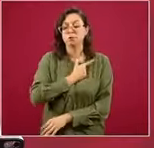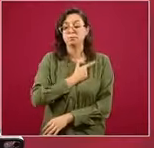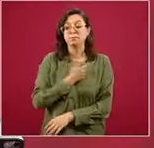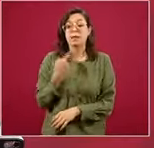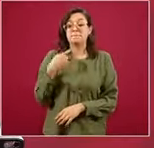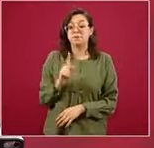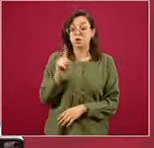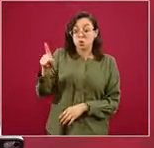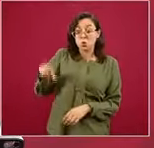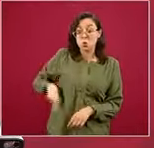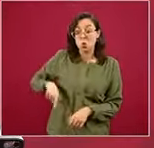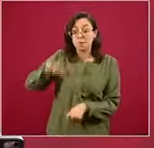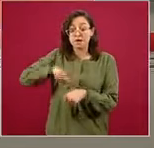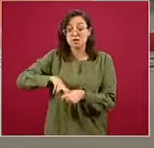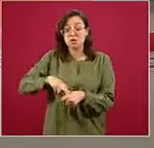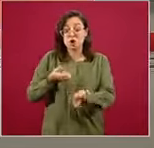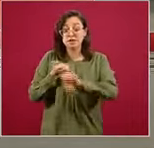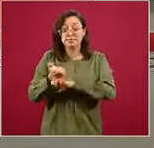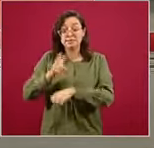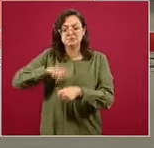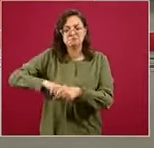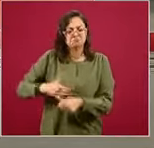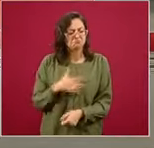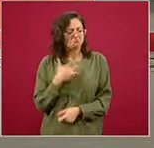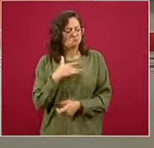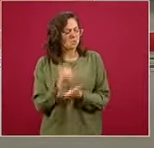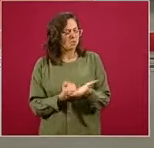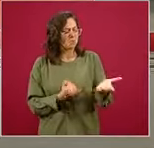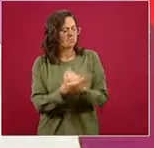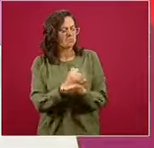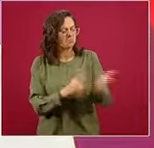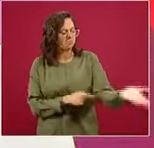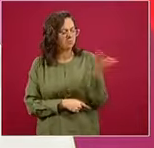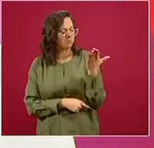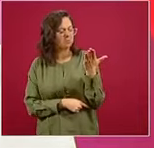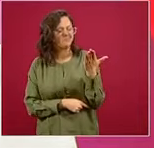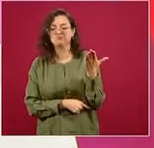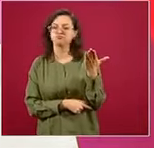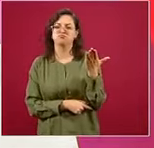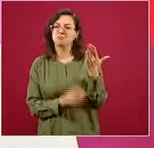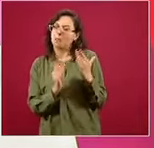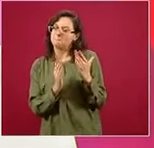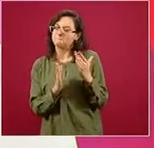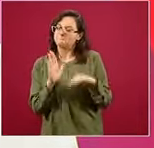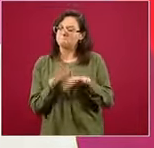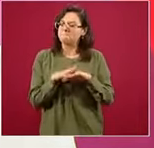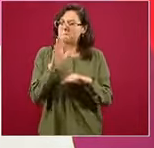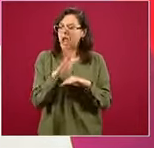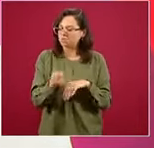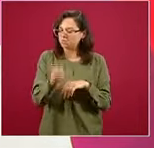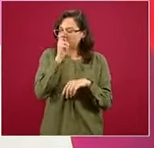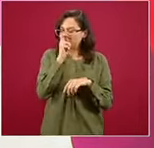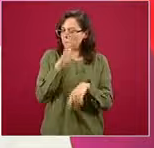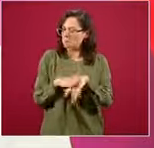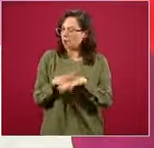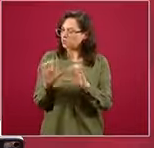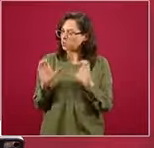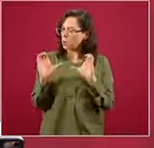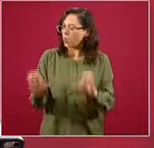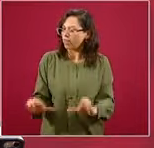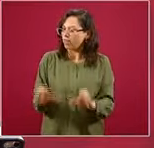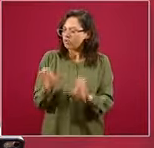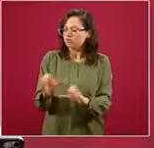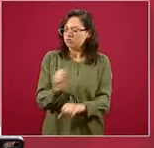un gobierno estatal decide tener medidas más restrictivas, protectoras de la salud, nos